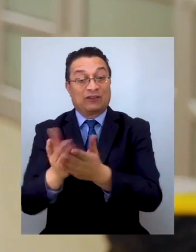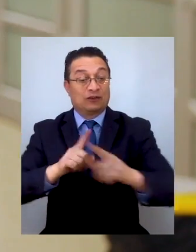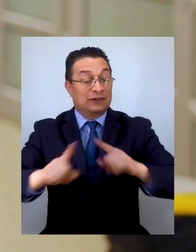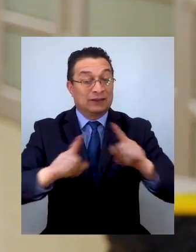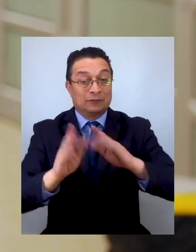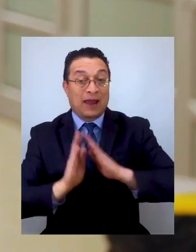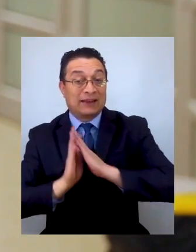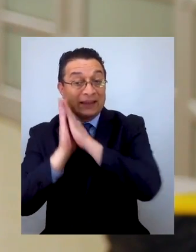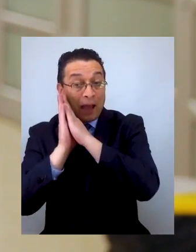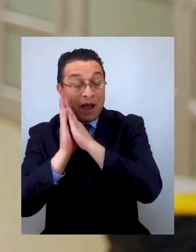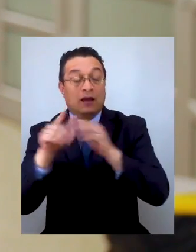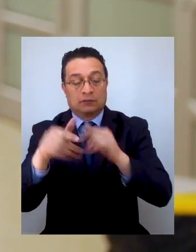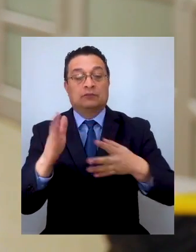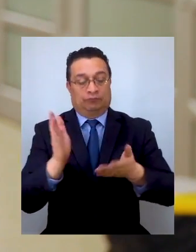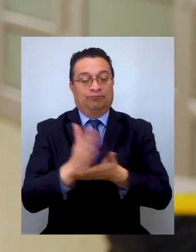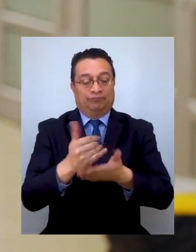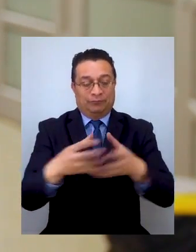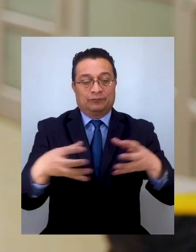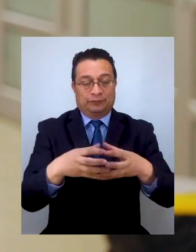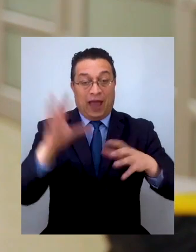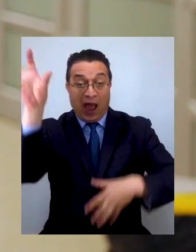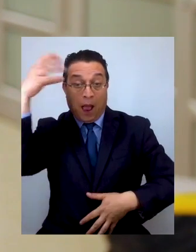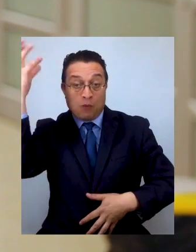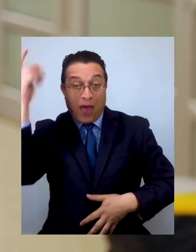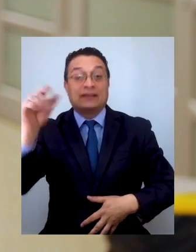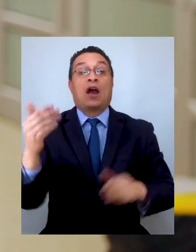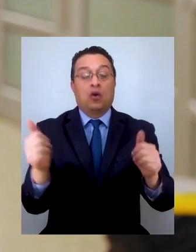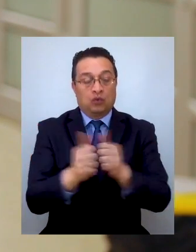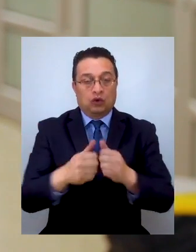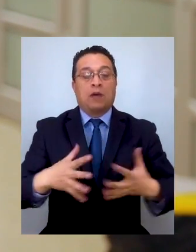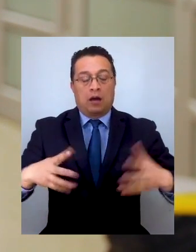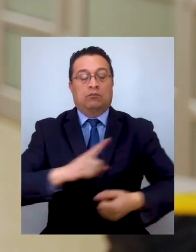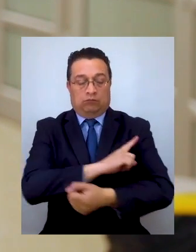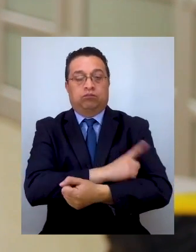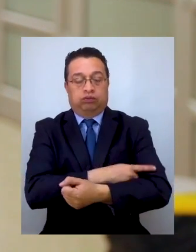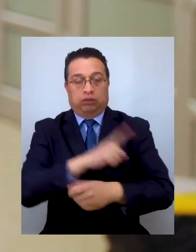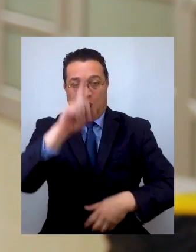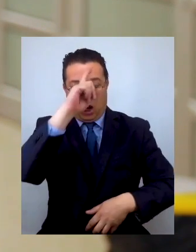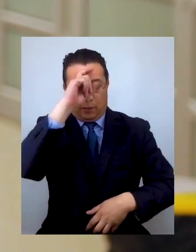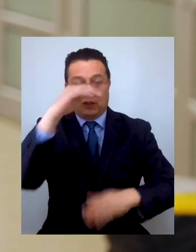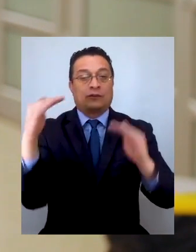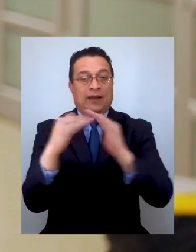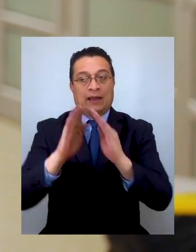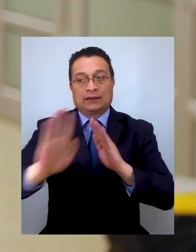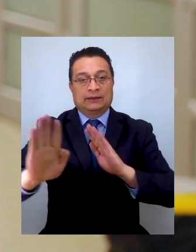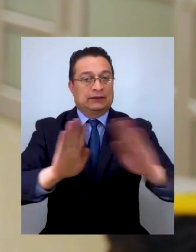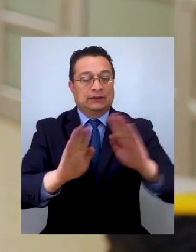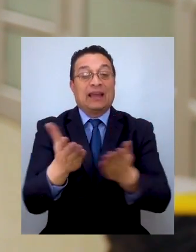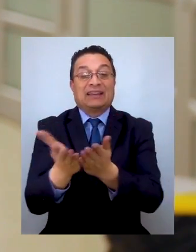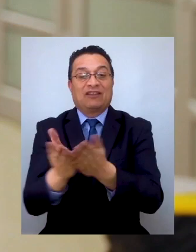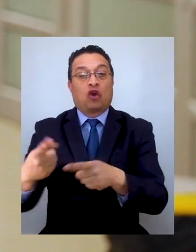El servicio de gestión de camas, normalmente conformado por los gestores y ambulancias, absorbió y potenció los servicios de hospitalización